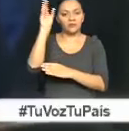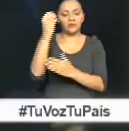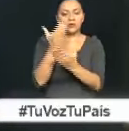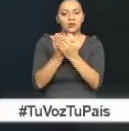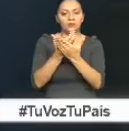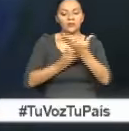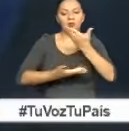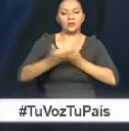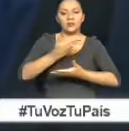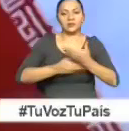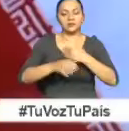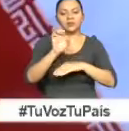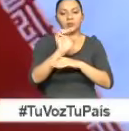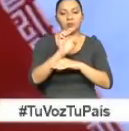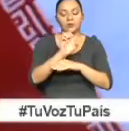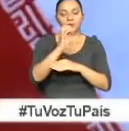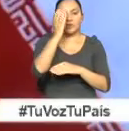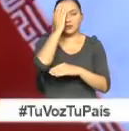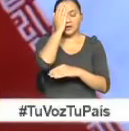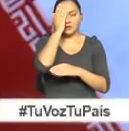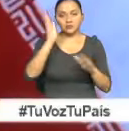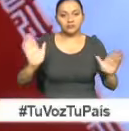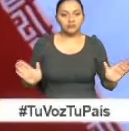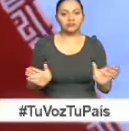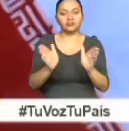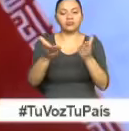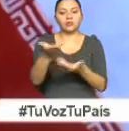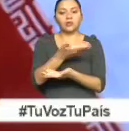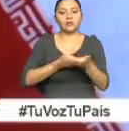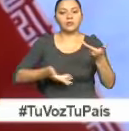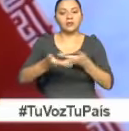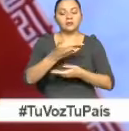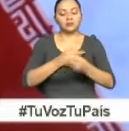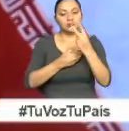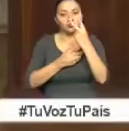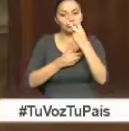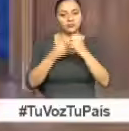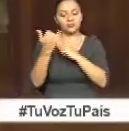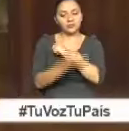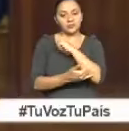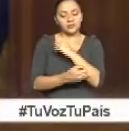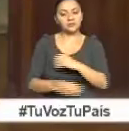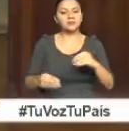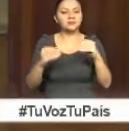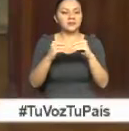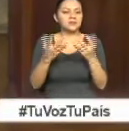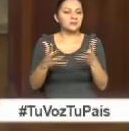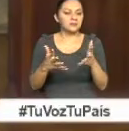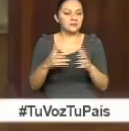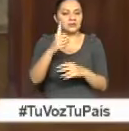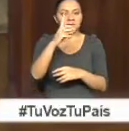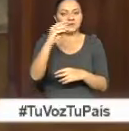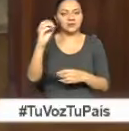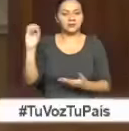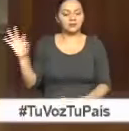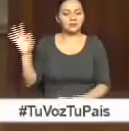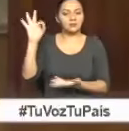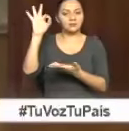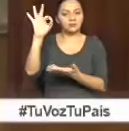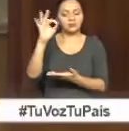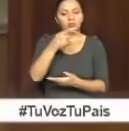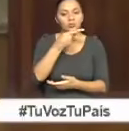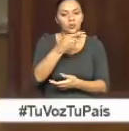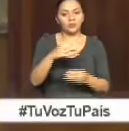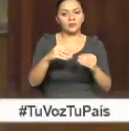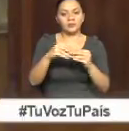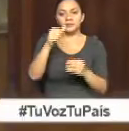comercio Ecuador-Irán, que pretende impulsar el comercio bilateral y en el cual participan alrededor de 100 representantes de los sectores público